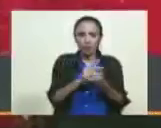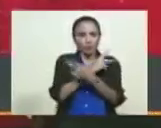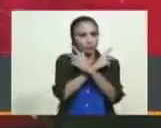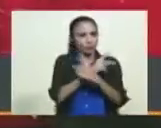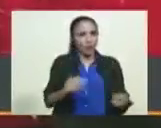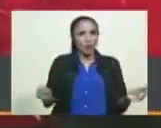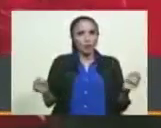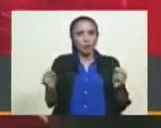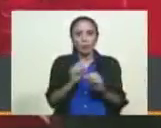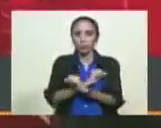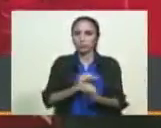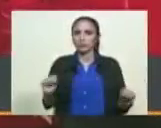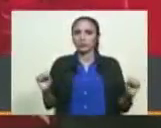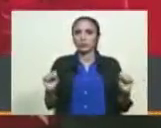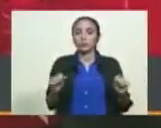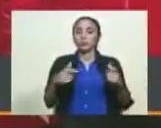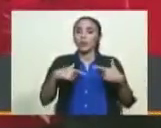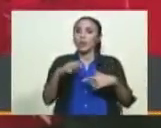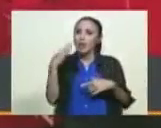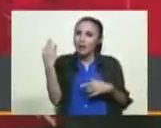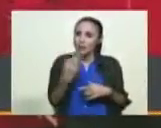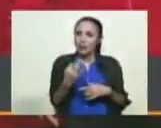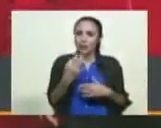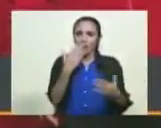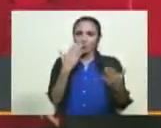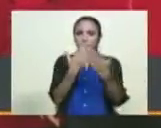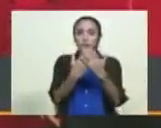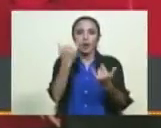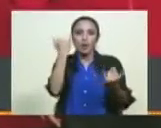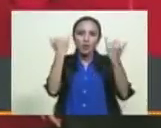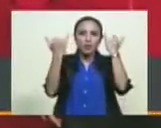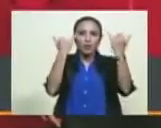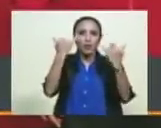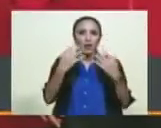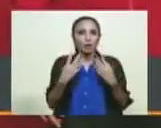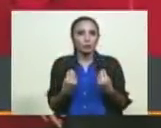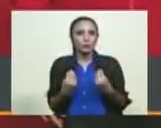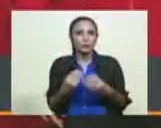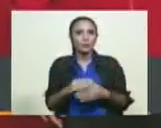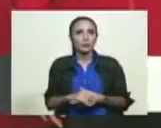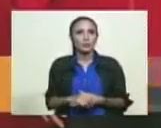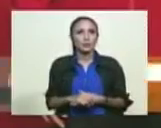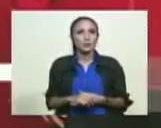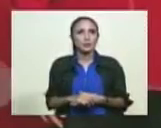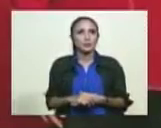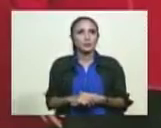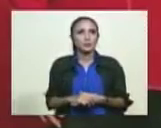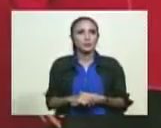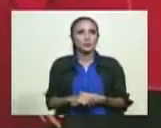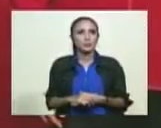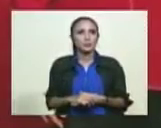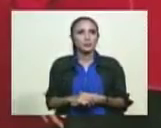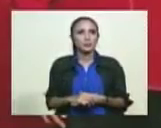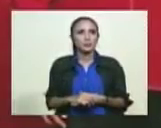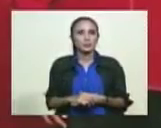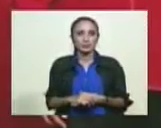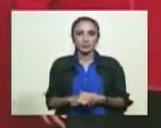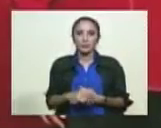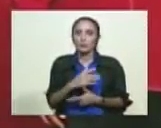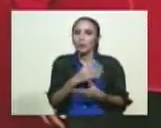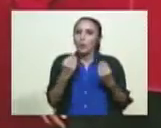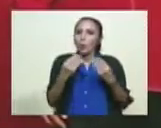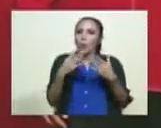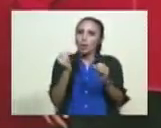Pero hay que dar la batalla con la verdad, con las ideas, en el hogar, en el trabajo, en el centro de estudio,